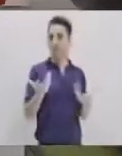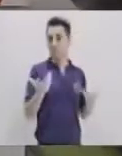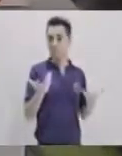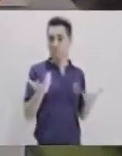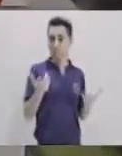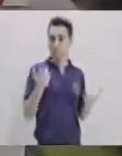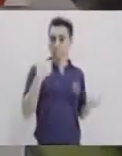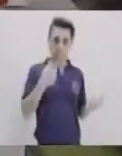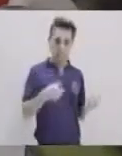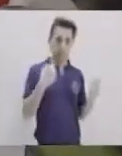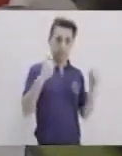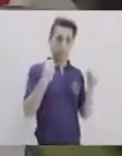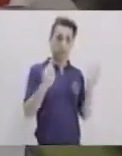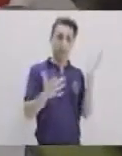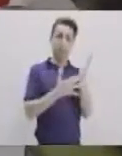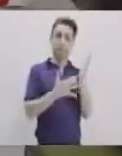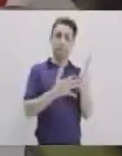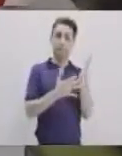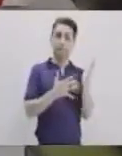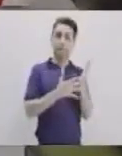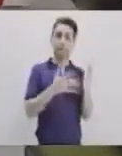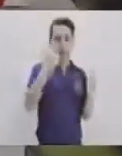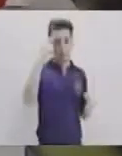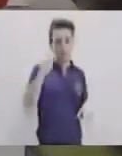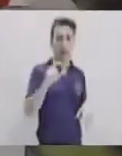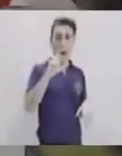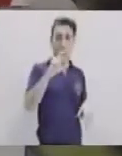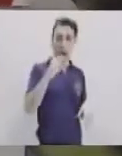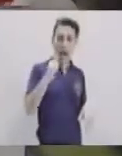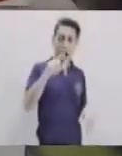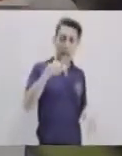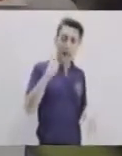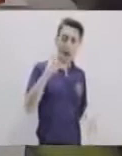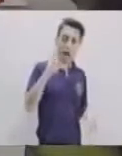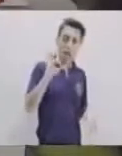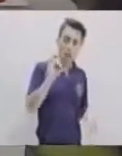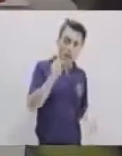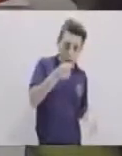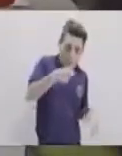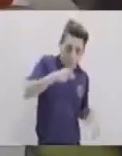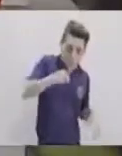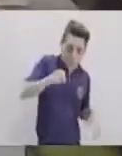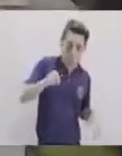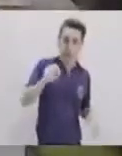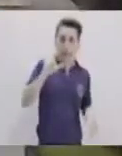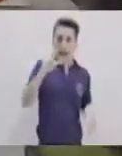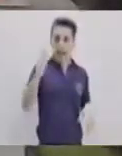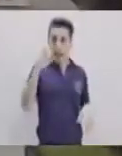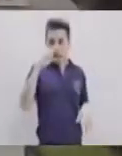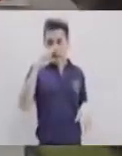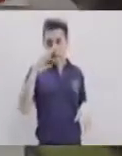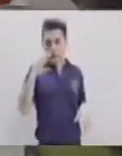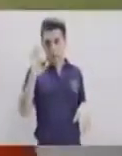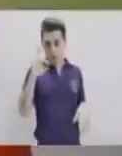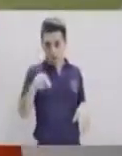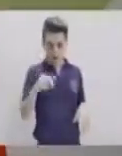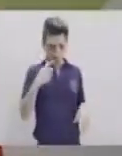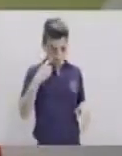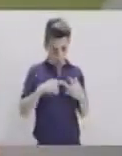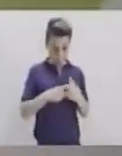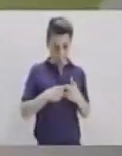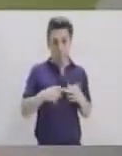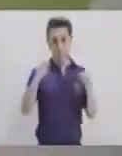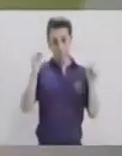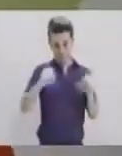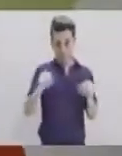bueno, aplicar la técnica más que todo de calado sobre cartón y aprovechar la textura. Qué interesante, profe. ¿Podríamos empezar? Claro, claro. Bueno, para